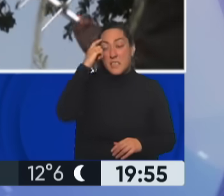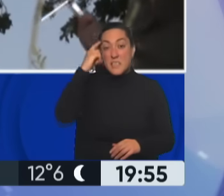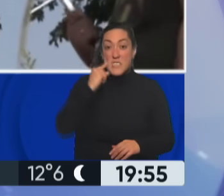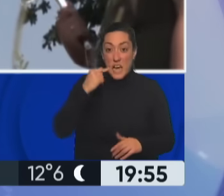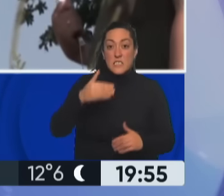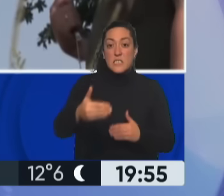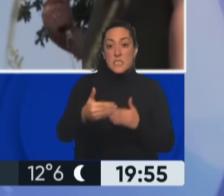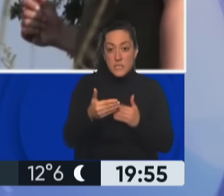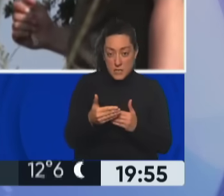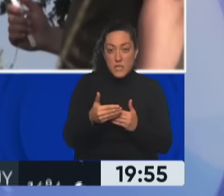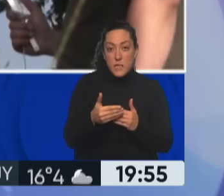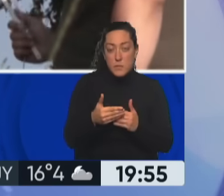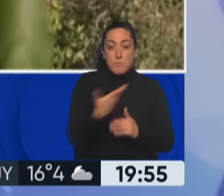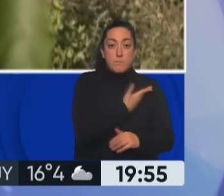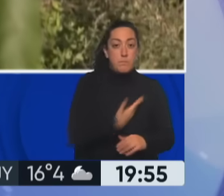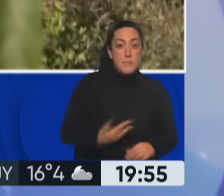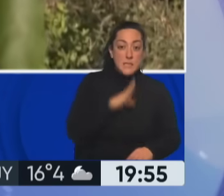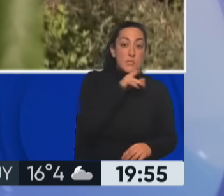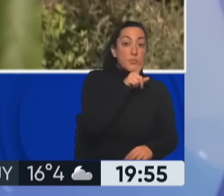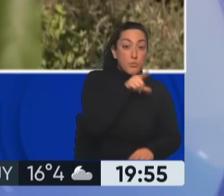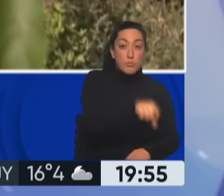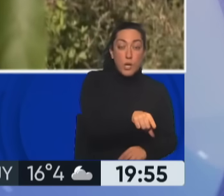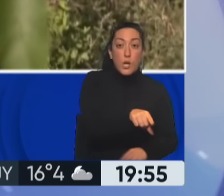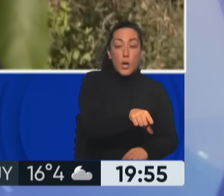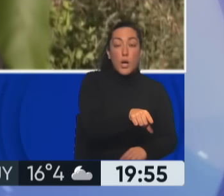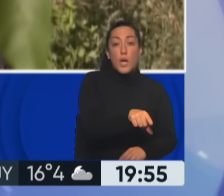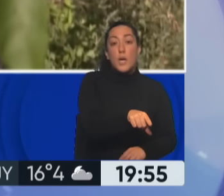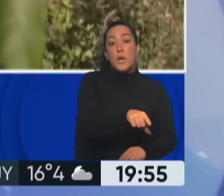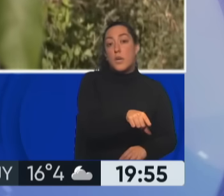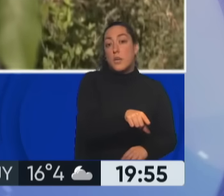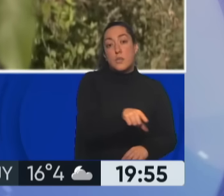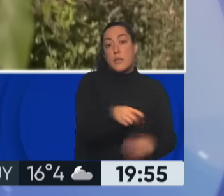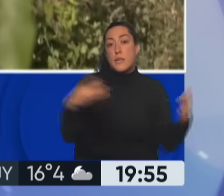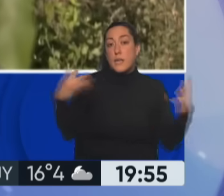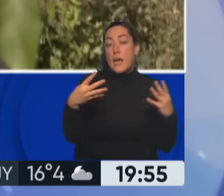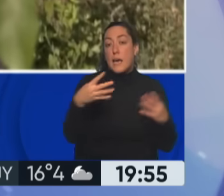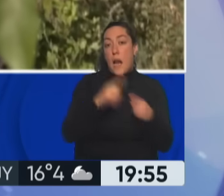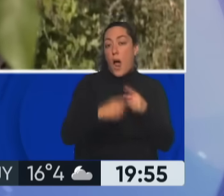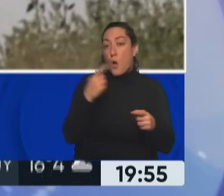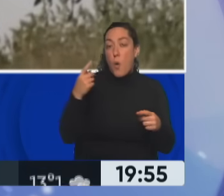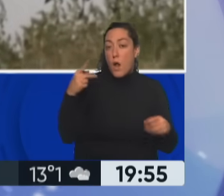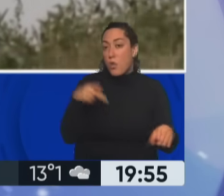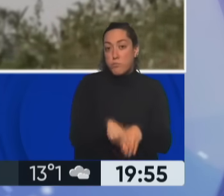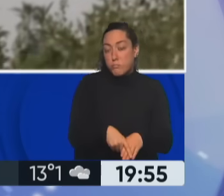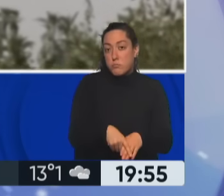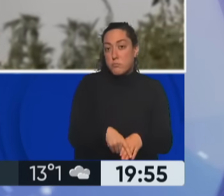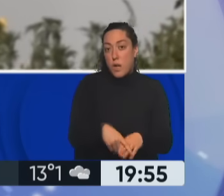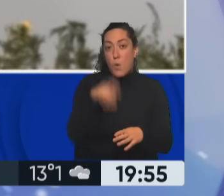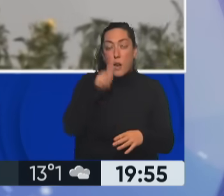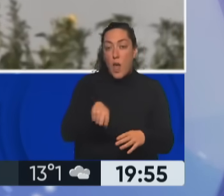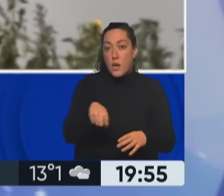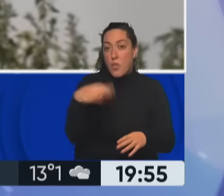lo que le pide al presidente de Rusia, Vladimir Putin, es que acuerde un cese al fuego con Ucrania. En